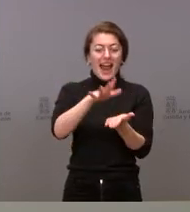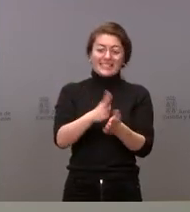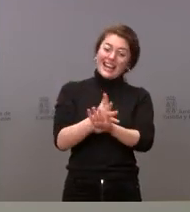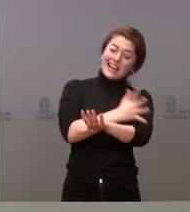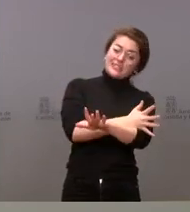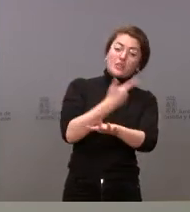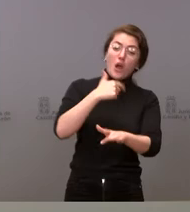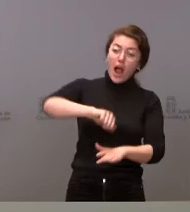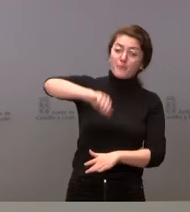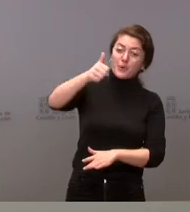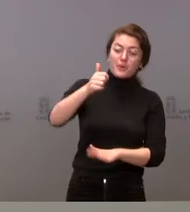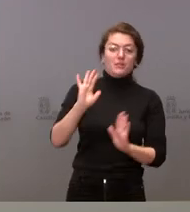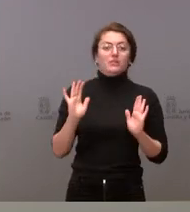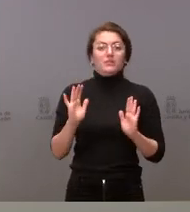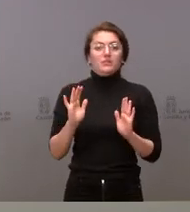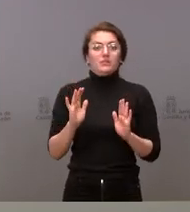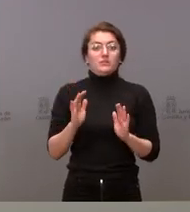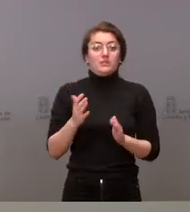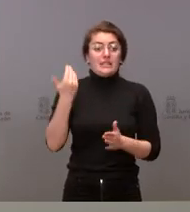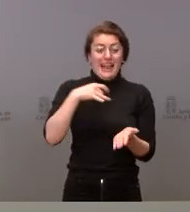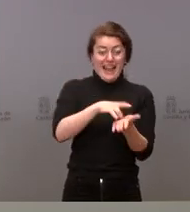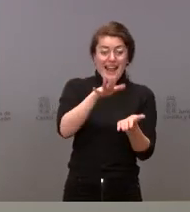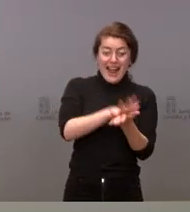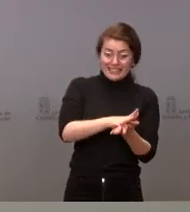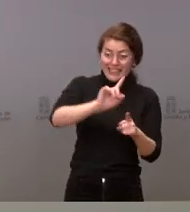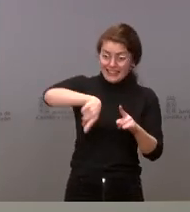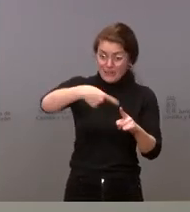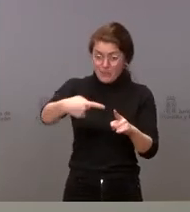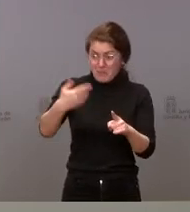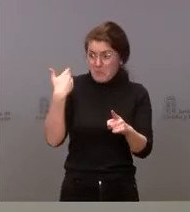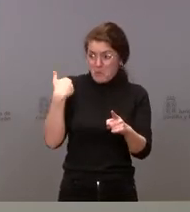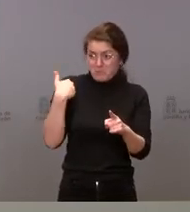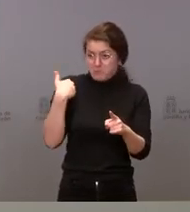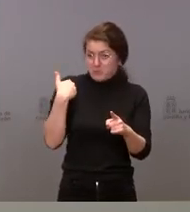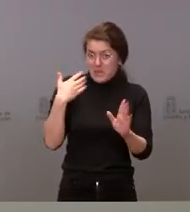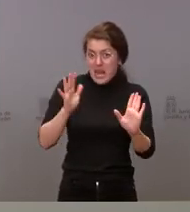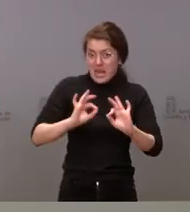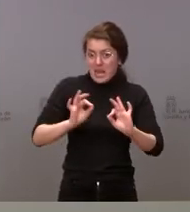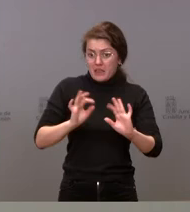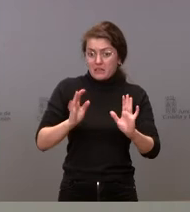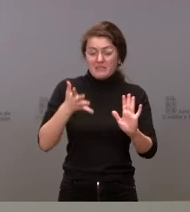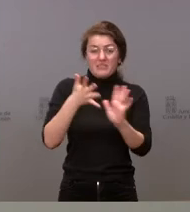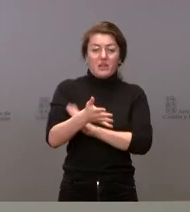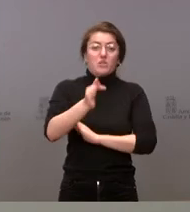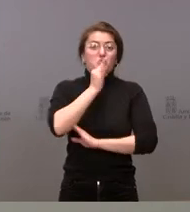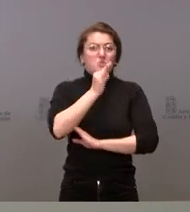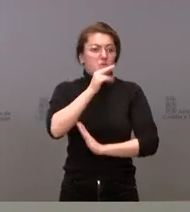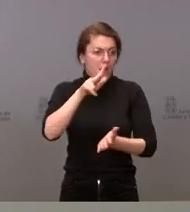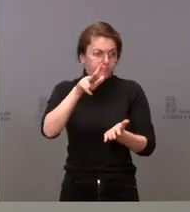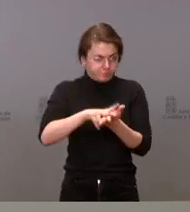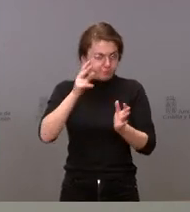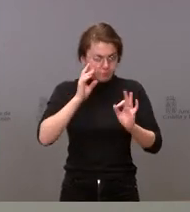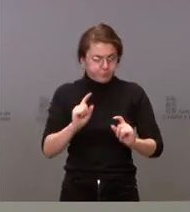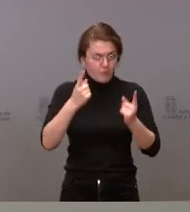ninguna ninguna reunión posterior al último acta y por lo tanto ese acta no es un acta consolidada eso es en primer lugar es por